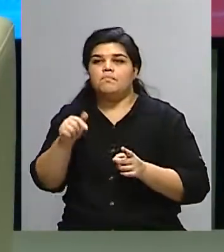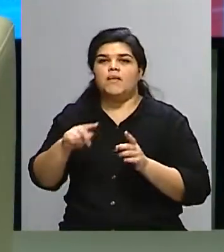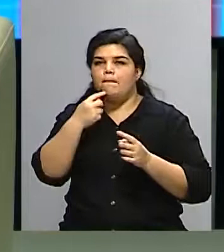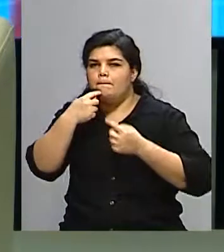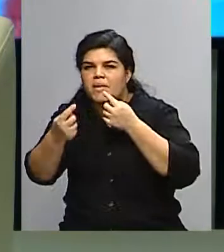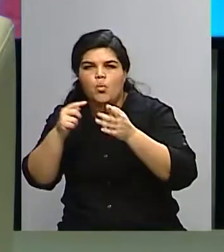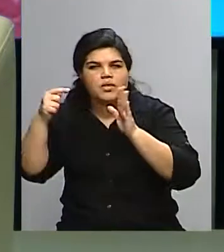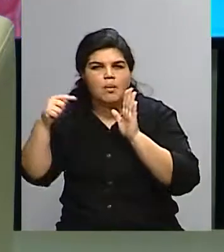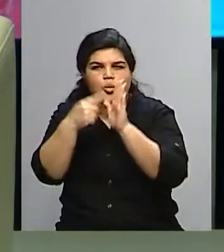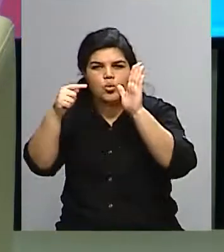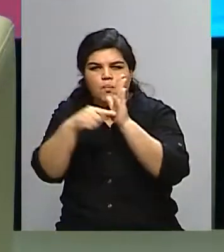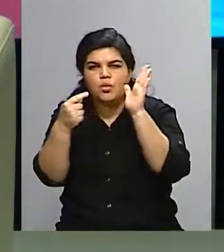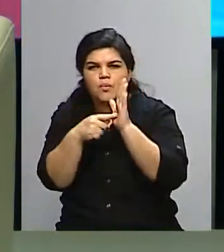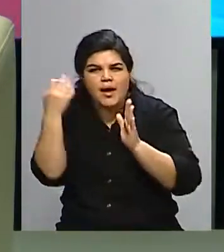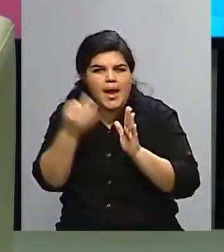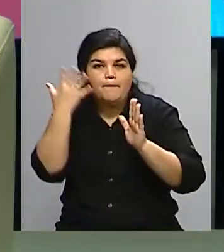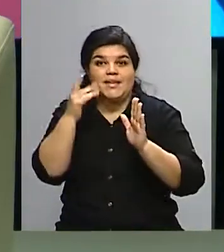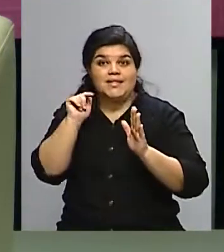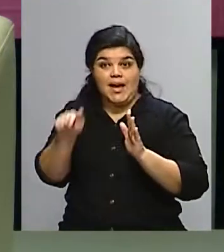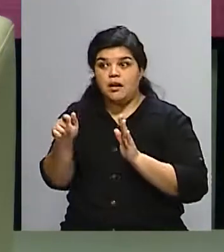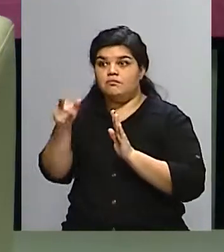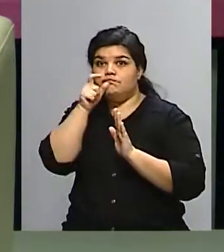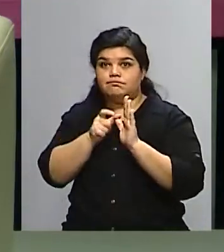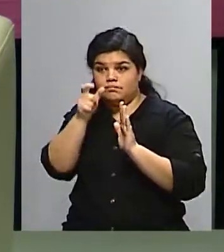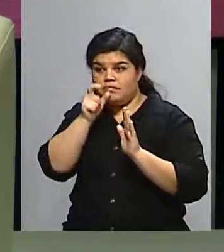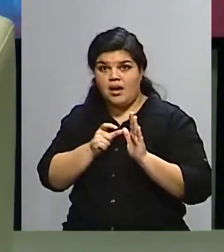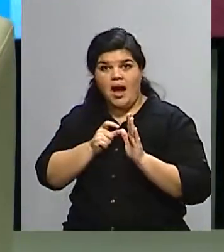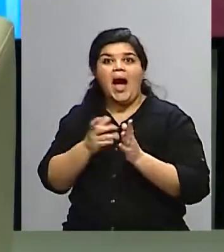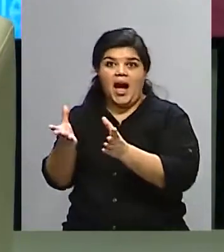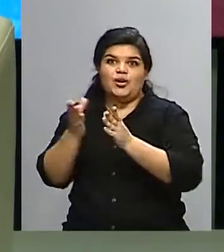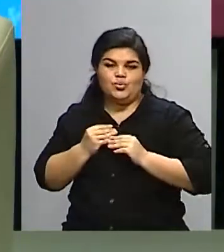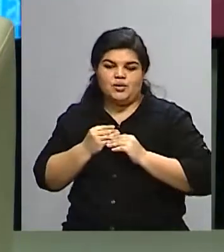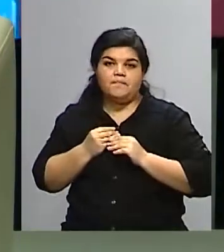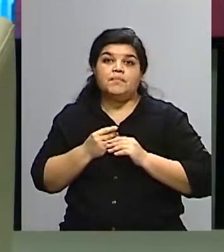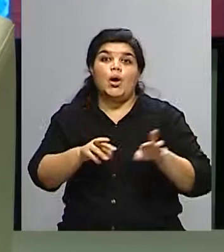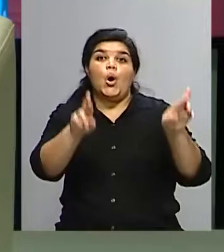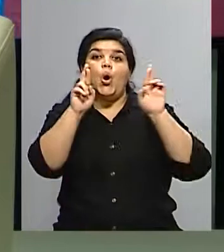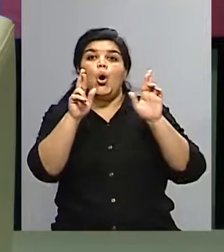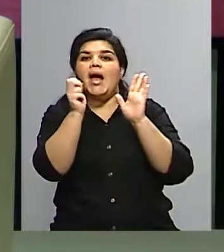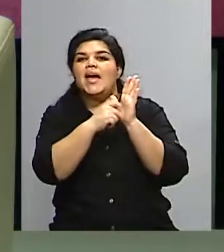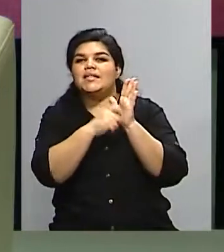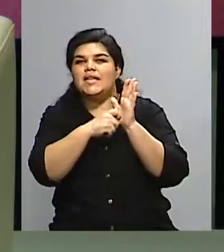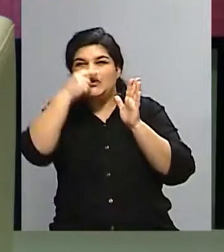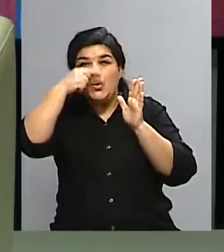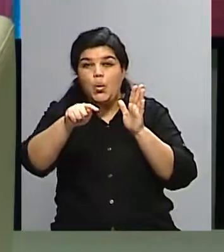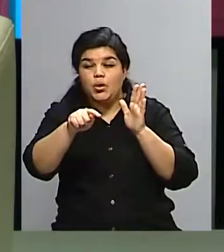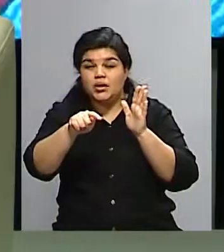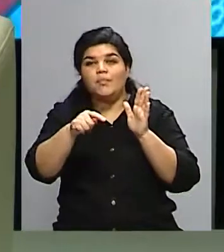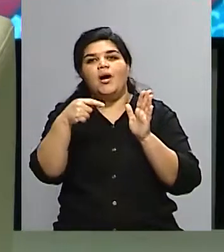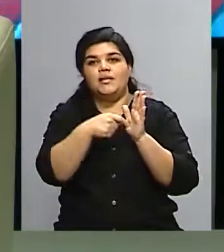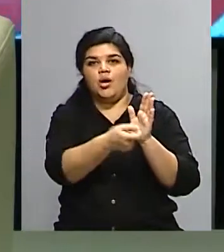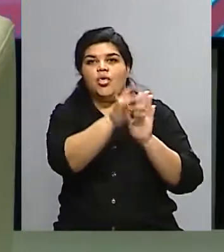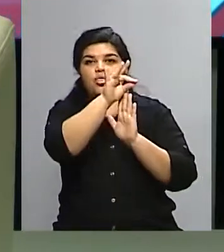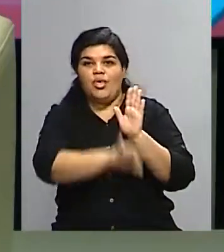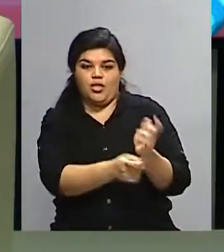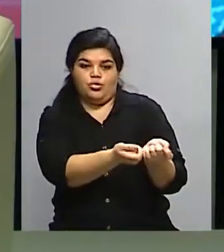específicas y demás, pero bueno, esperemos que ahora los datos del último censo, algunos datos nos arrojen también, ¿sí? Respecto a esto, pero